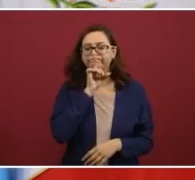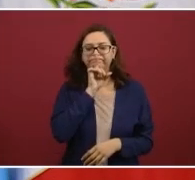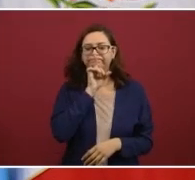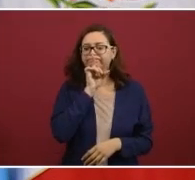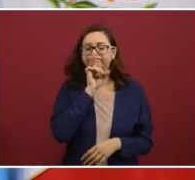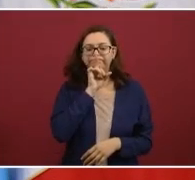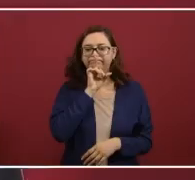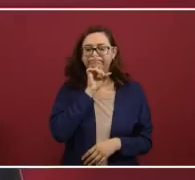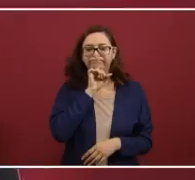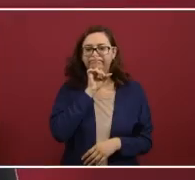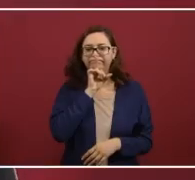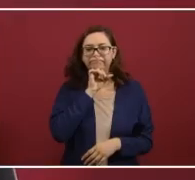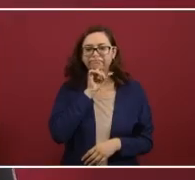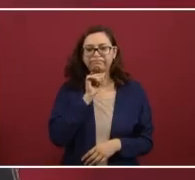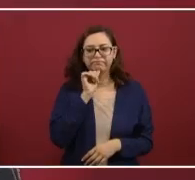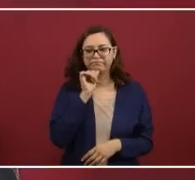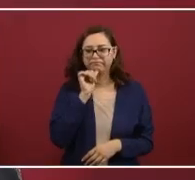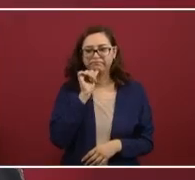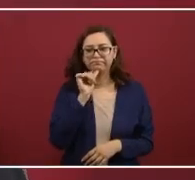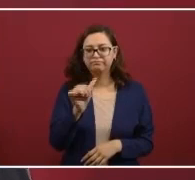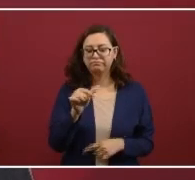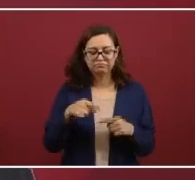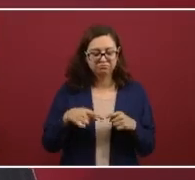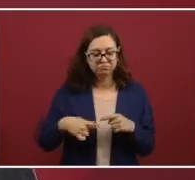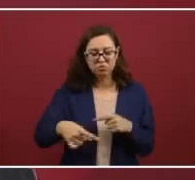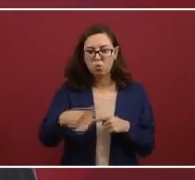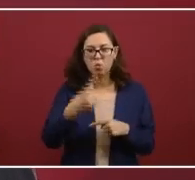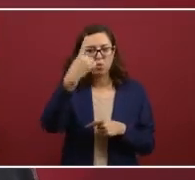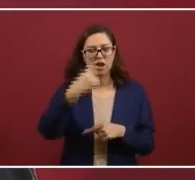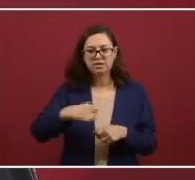ni las de esta semana,